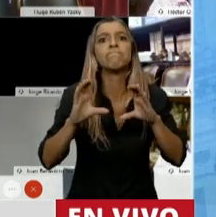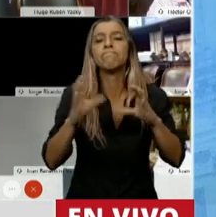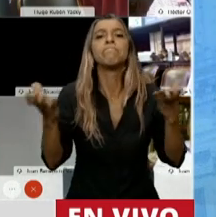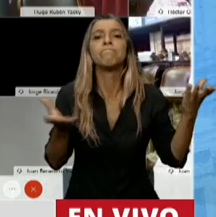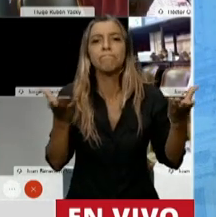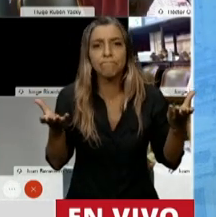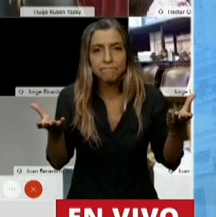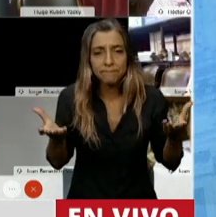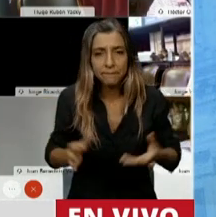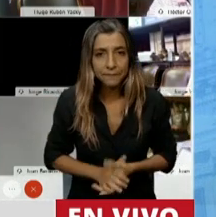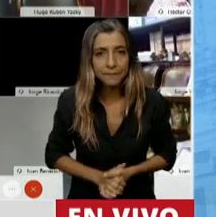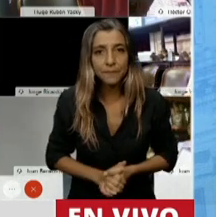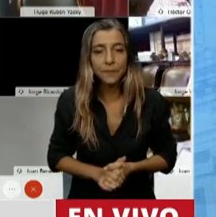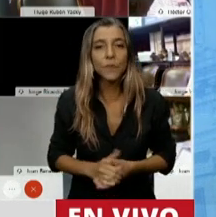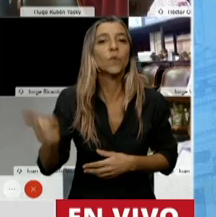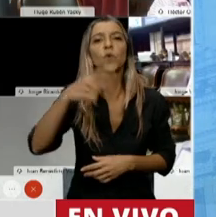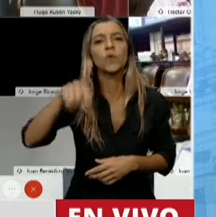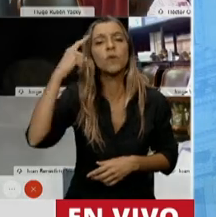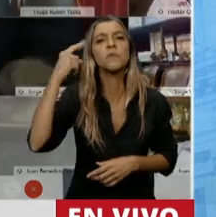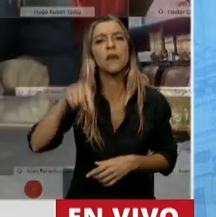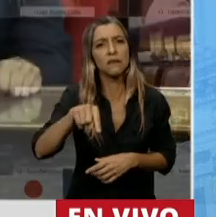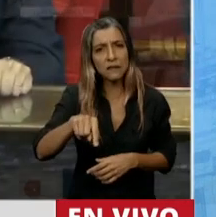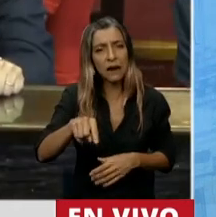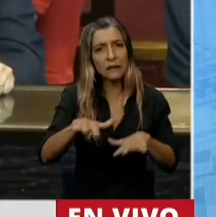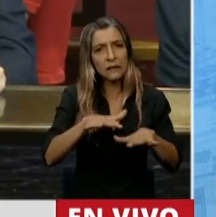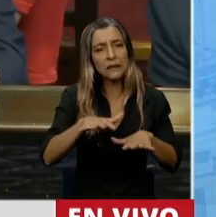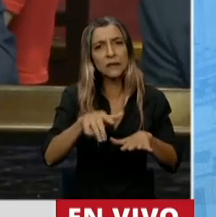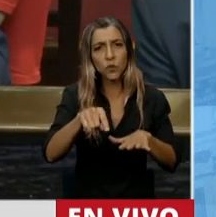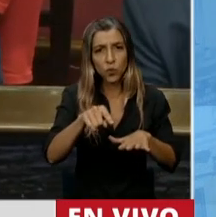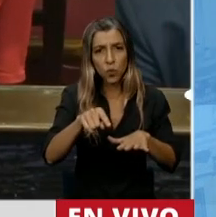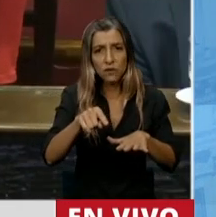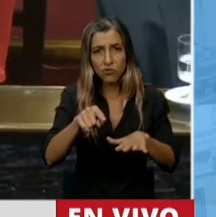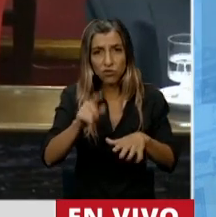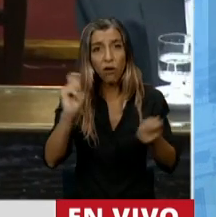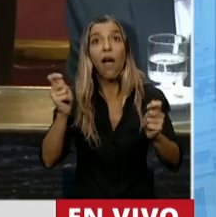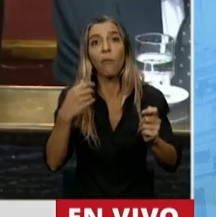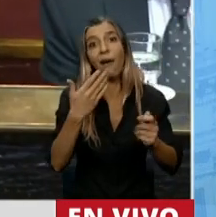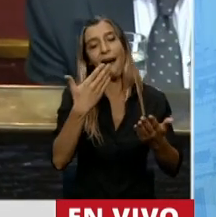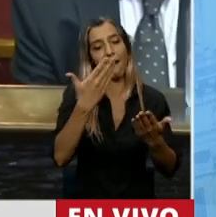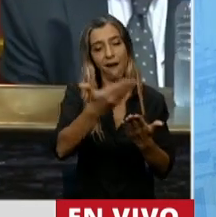¿ustedes creen que esta herramienta va a sacar el país adelante?